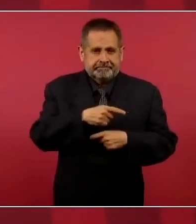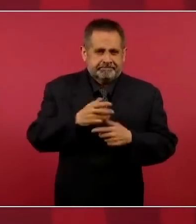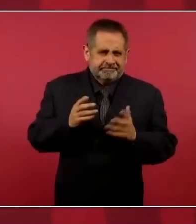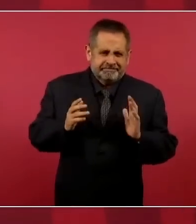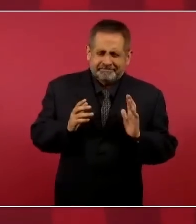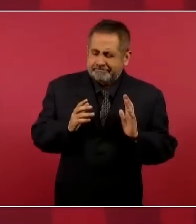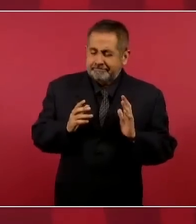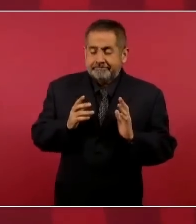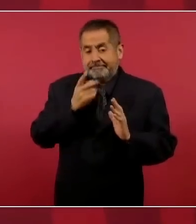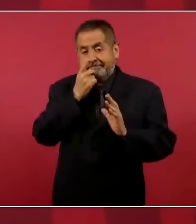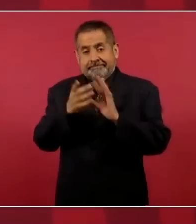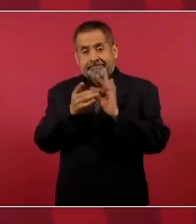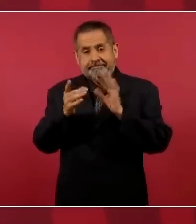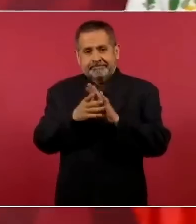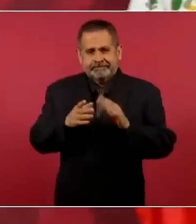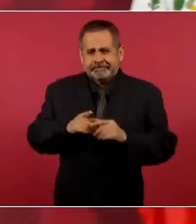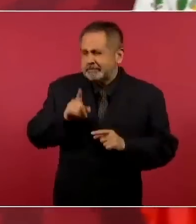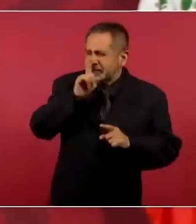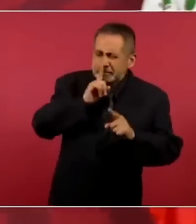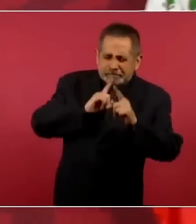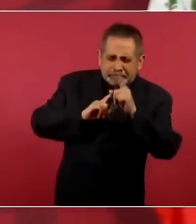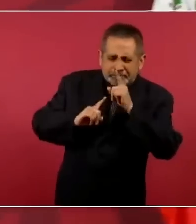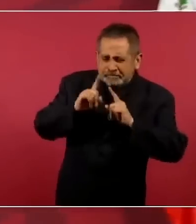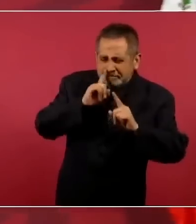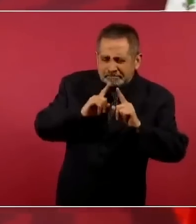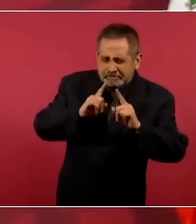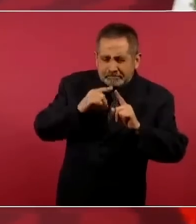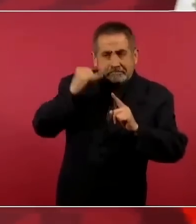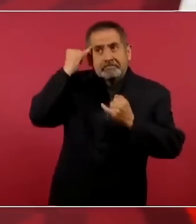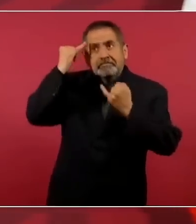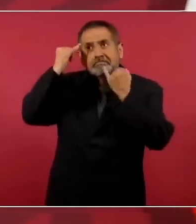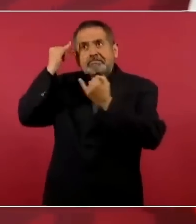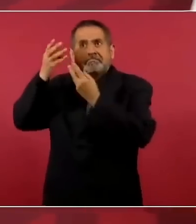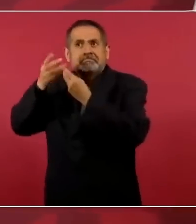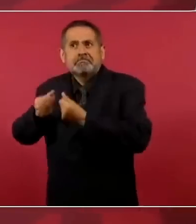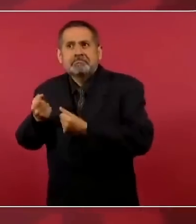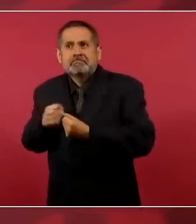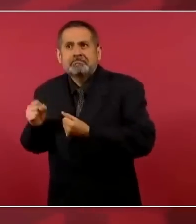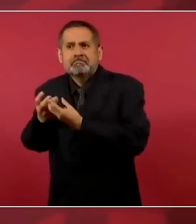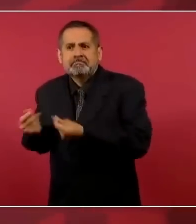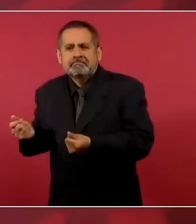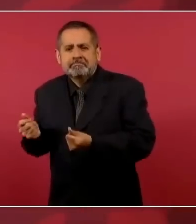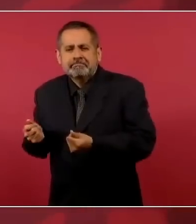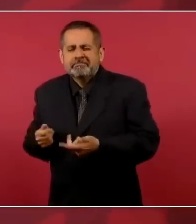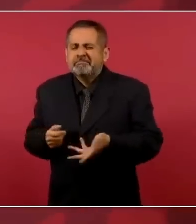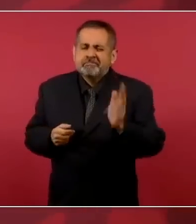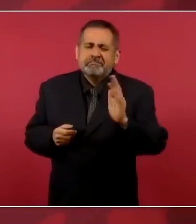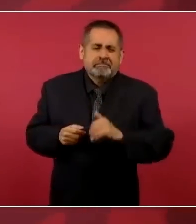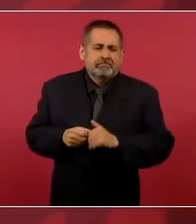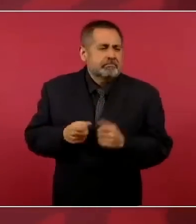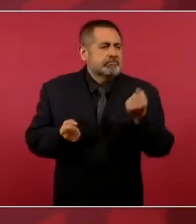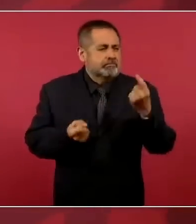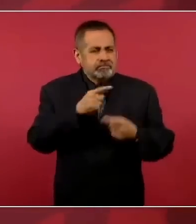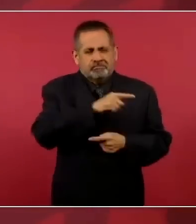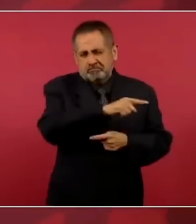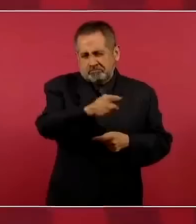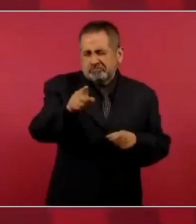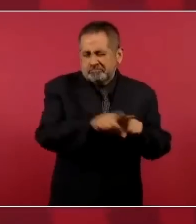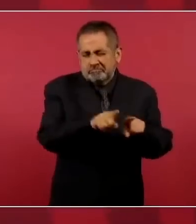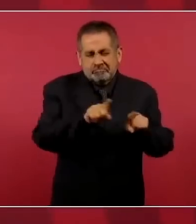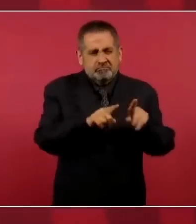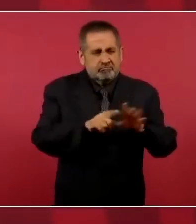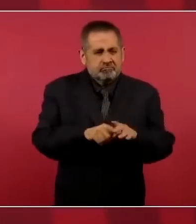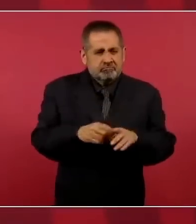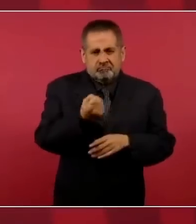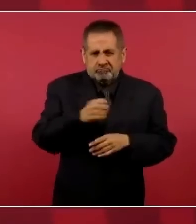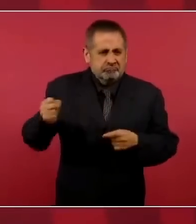por entero a la mentira pierde hasta la imaginación y el talento. Y eso les ha pasado a todos ellos, a